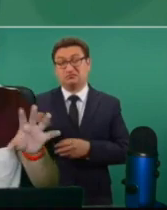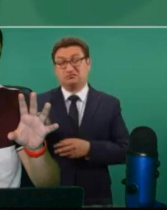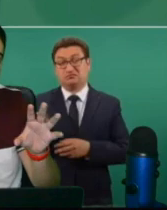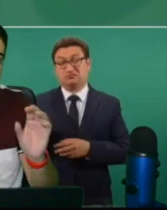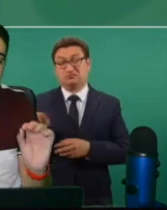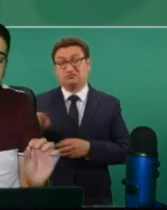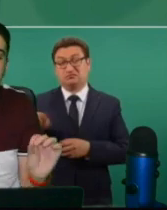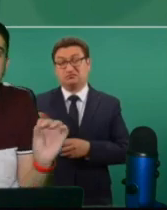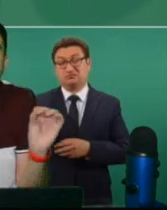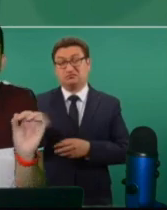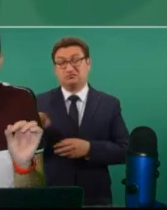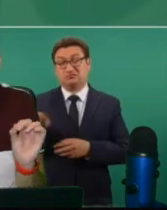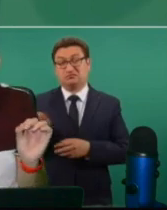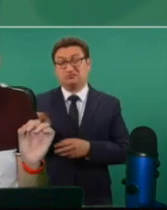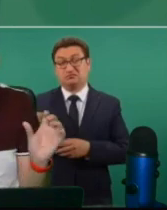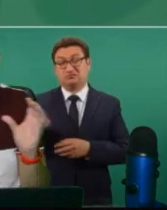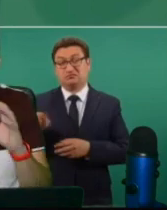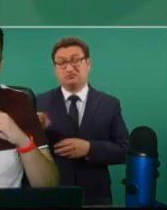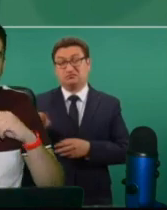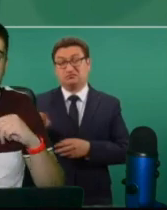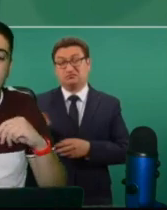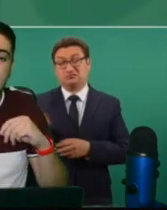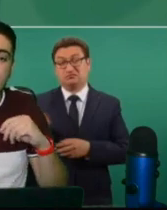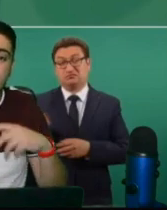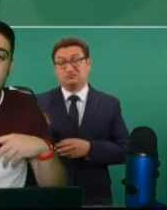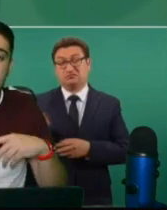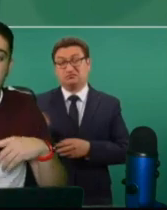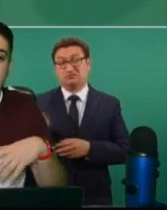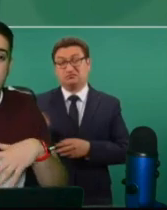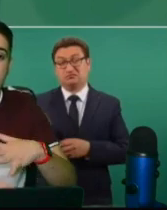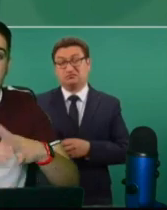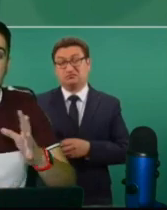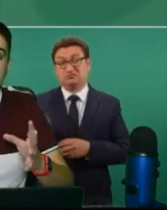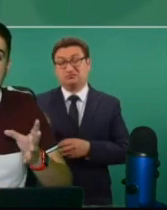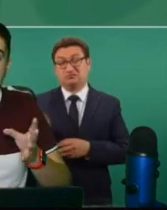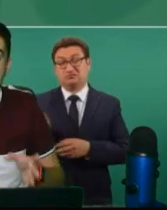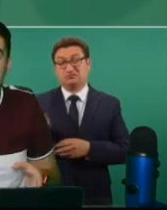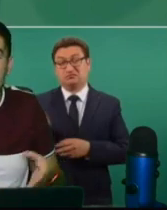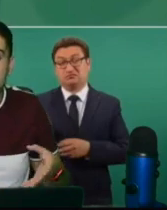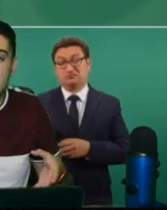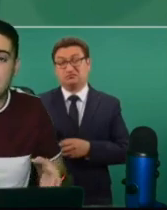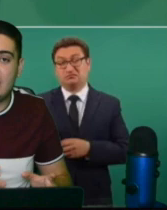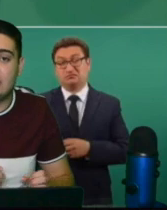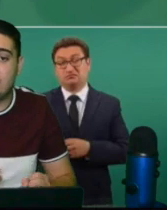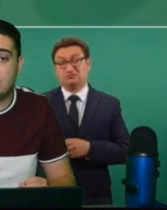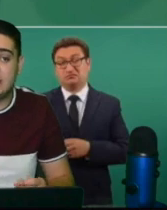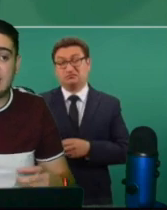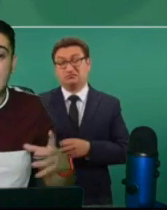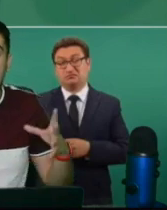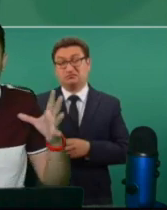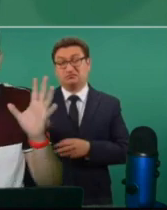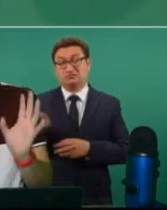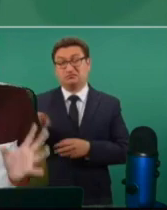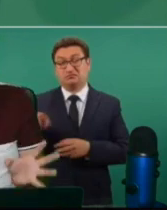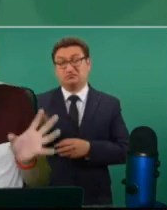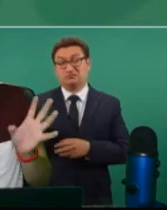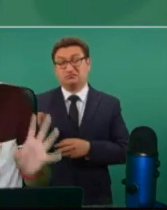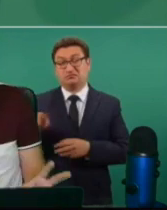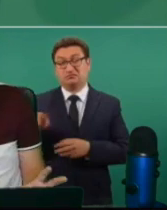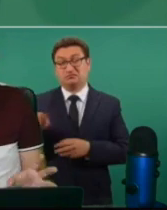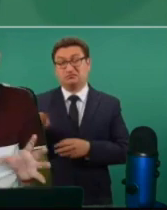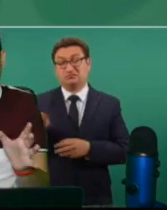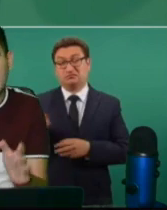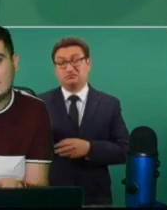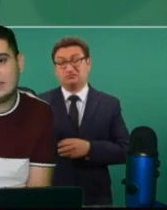vio la veda y exhibe a priista. O sea, en realidad ahí el problema para el Reforma es que Andrés Manuel fue el